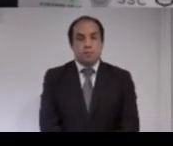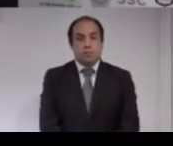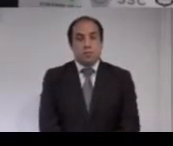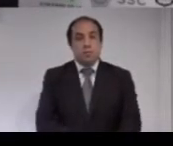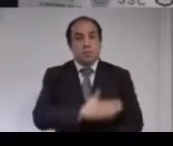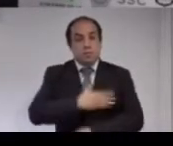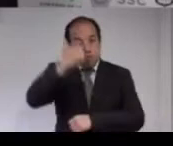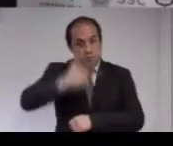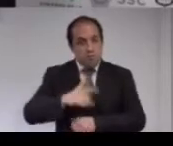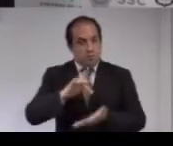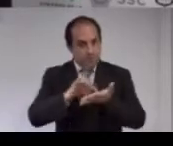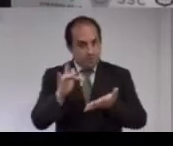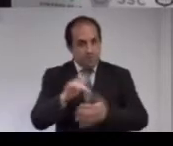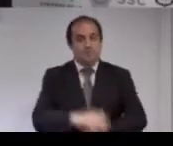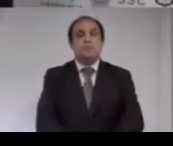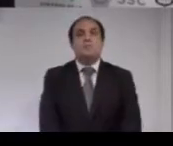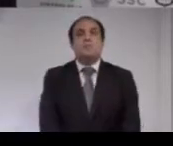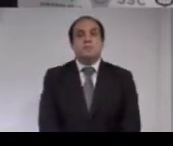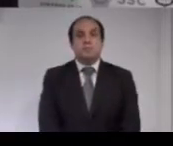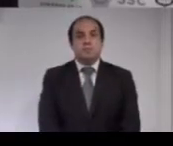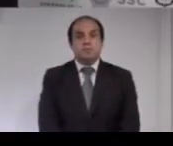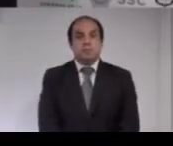Muy buenas noches, muchas gracias.